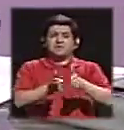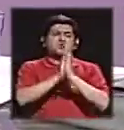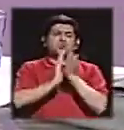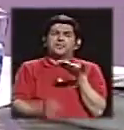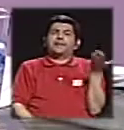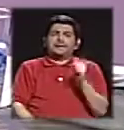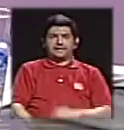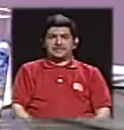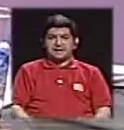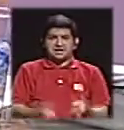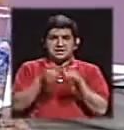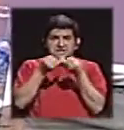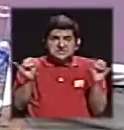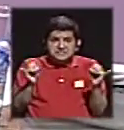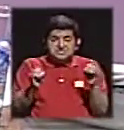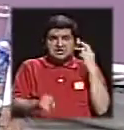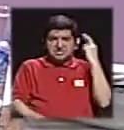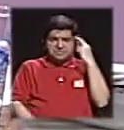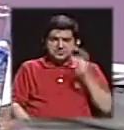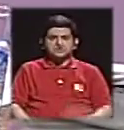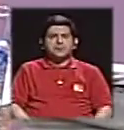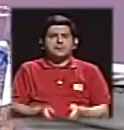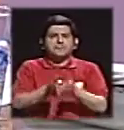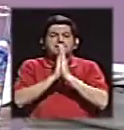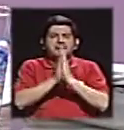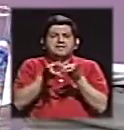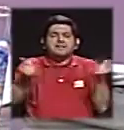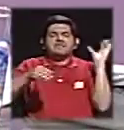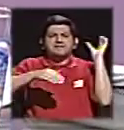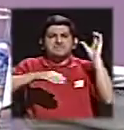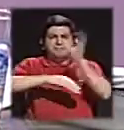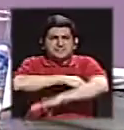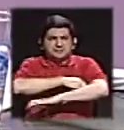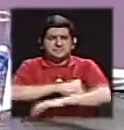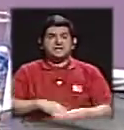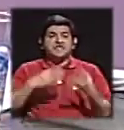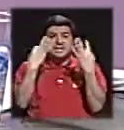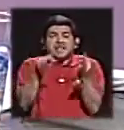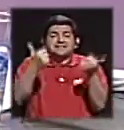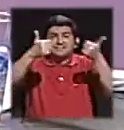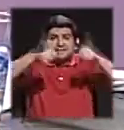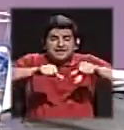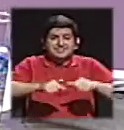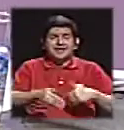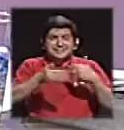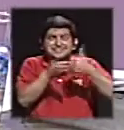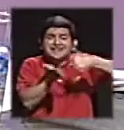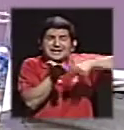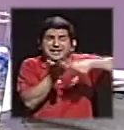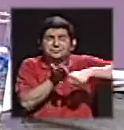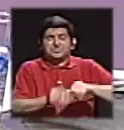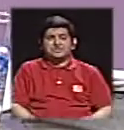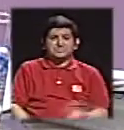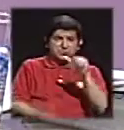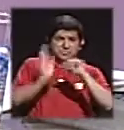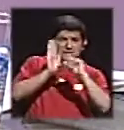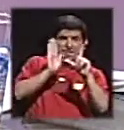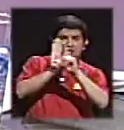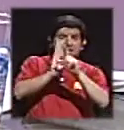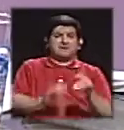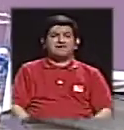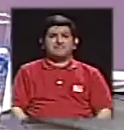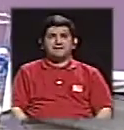pedir, si más causales o si iban a pedir la despenalización. Y cuando quieren acordar con elecciones cercas en el Parlamento,